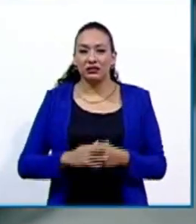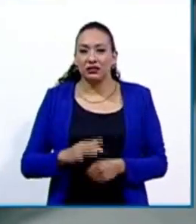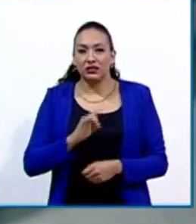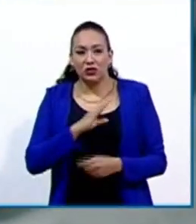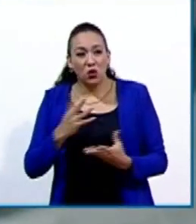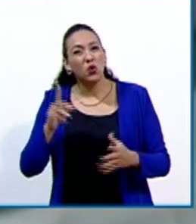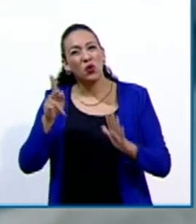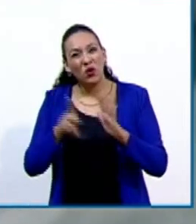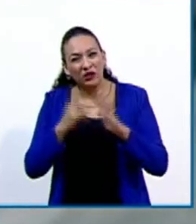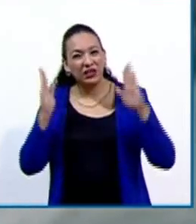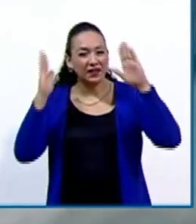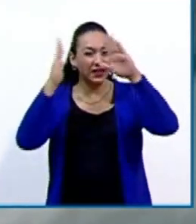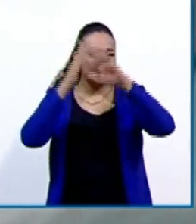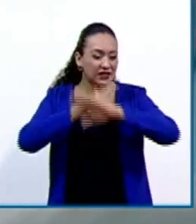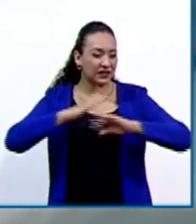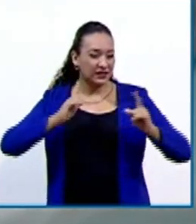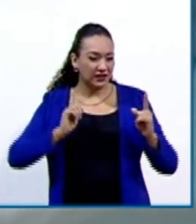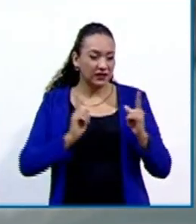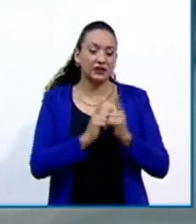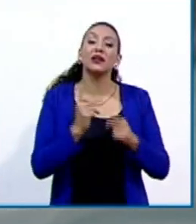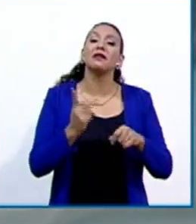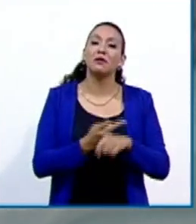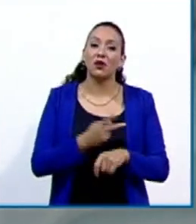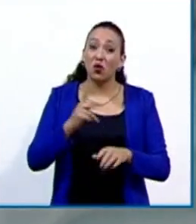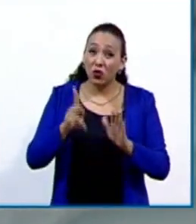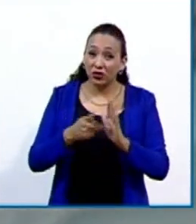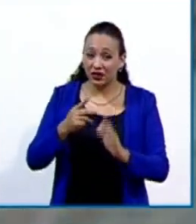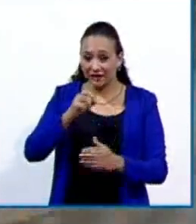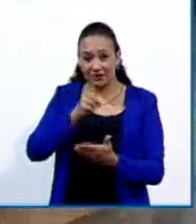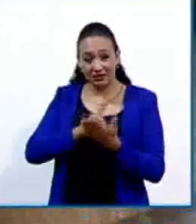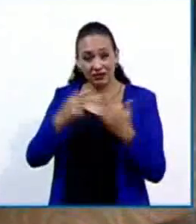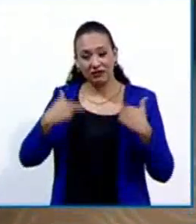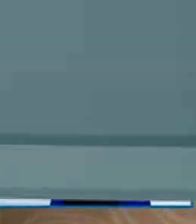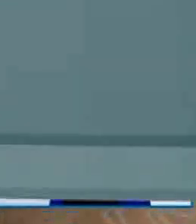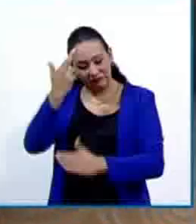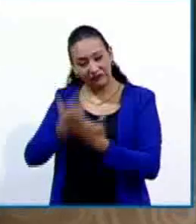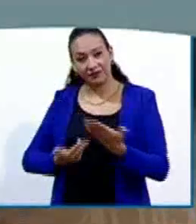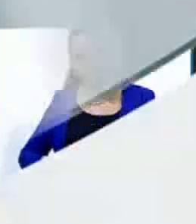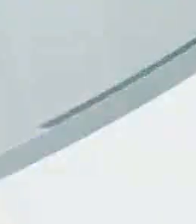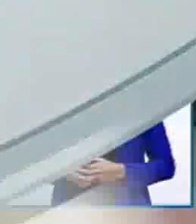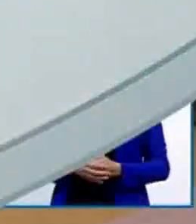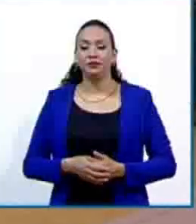agresor, puede dar lugar a nuevas violaciones de sus derechos.